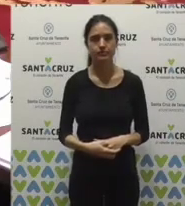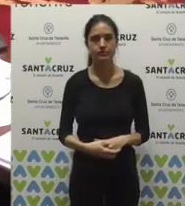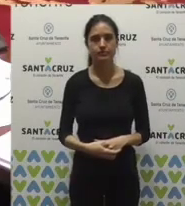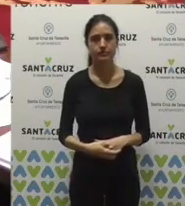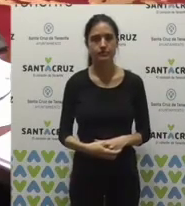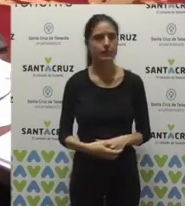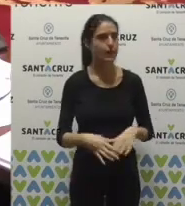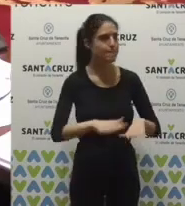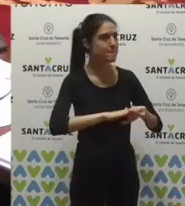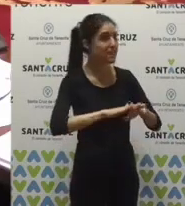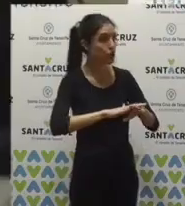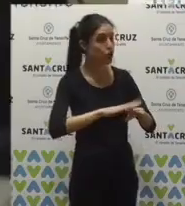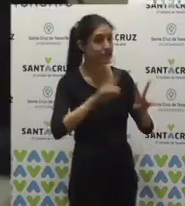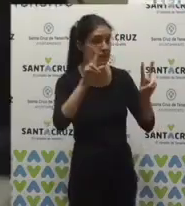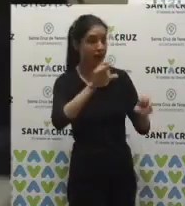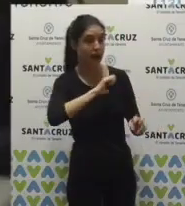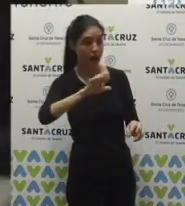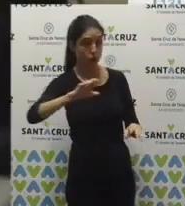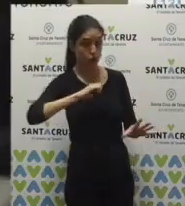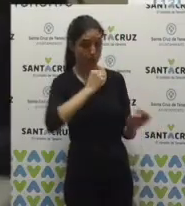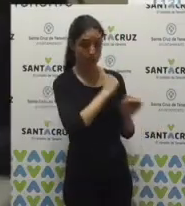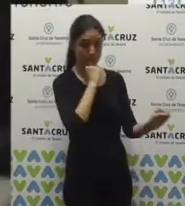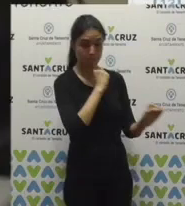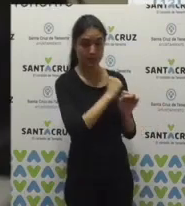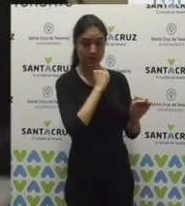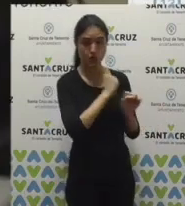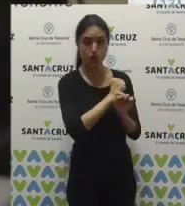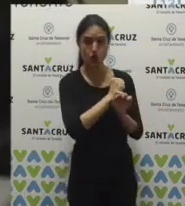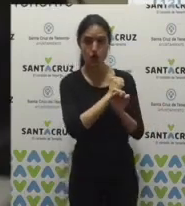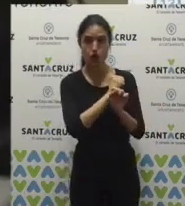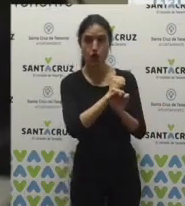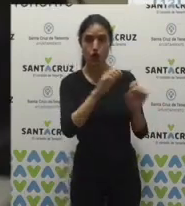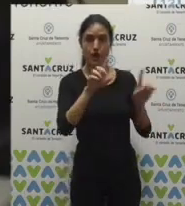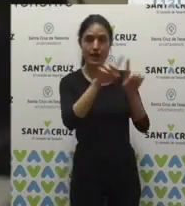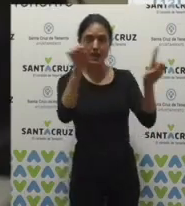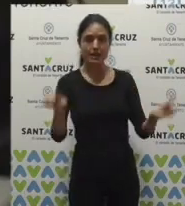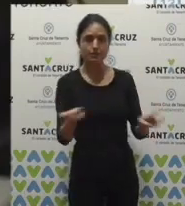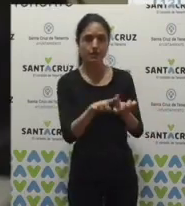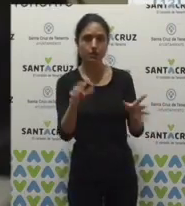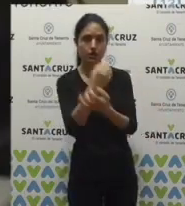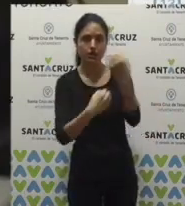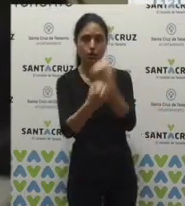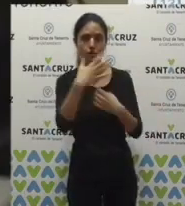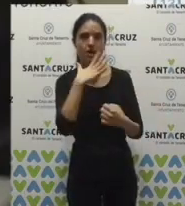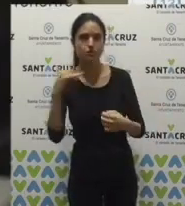de perdón de autoempleo y emprendimiento de inversión empresarial en el marco de la economía azul